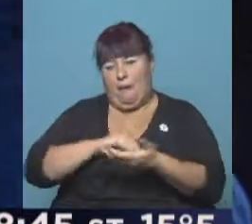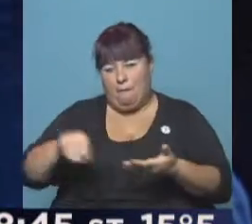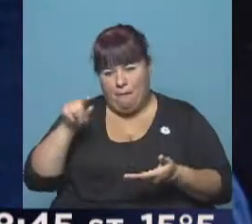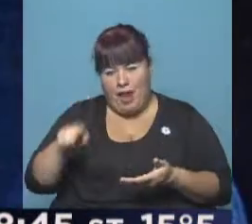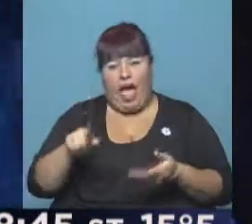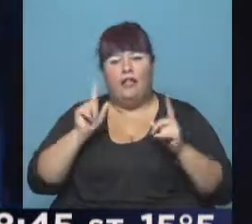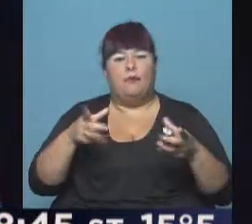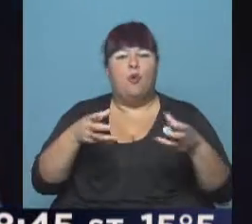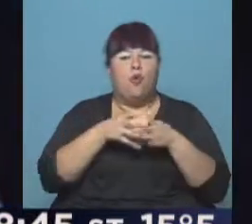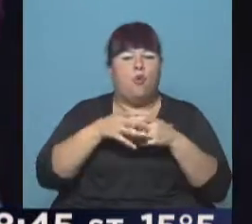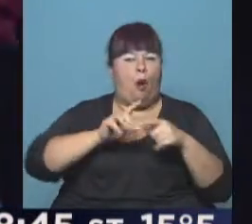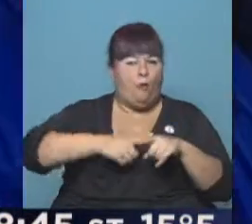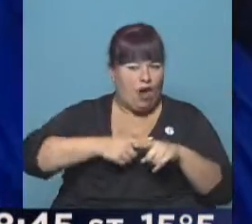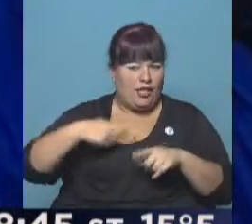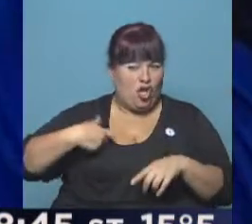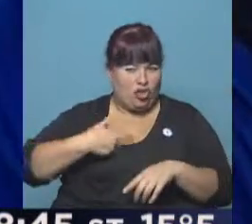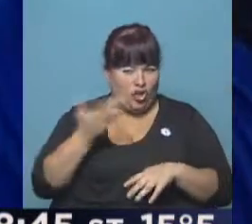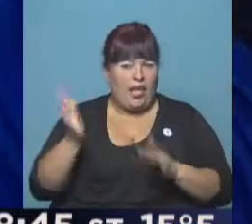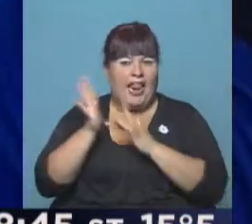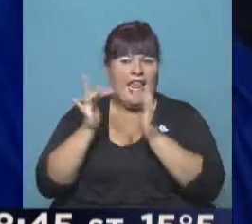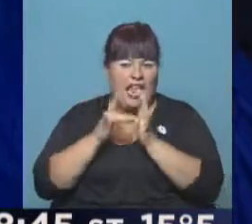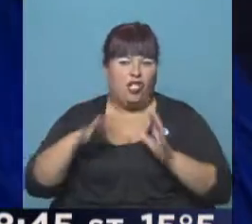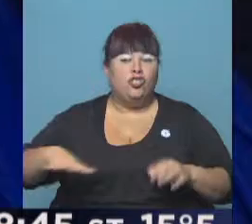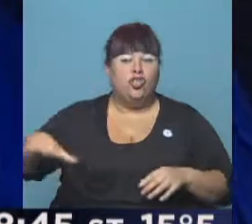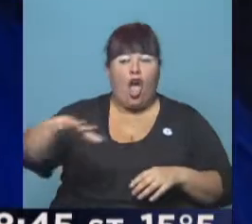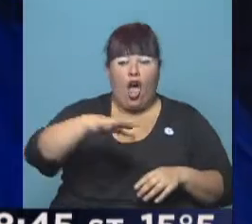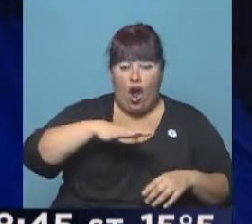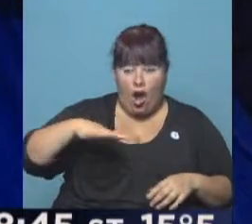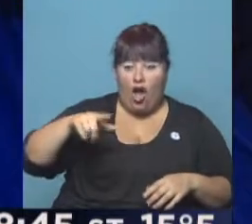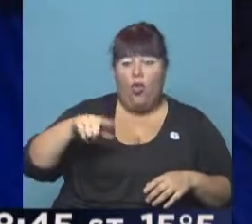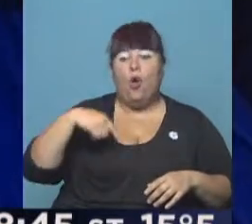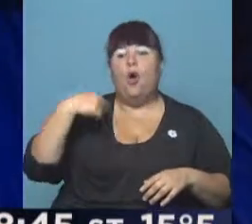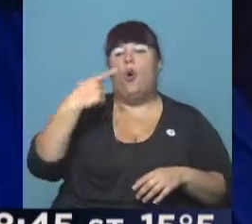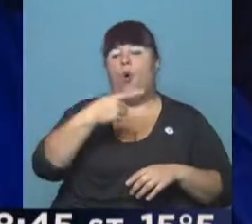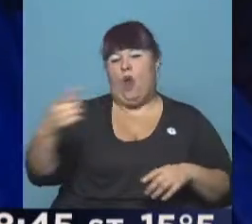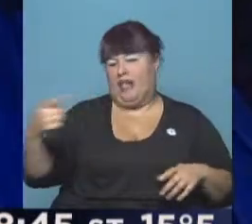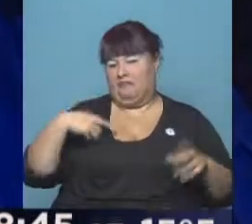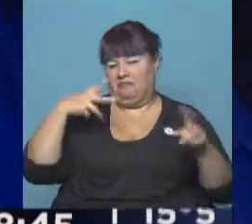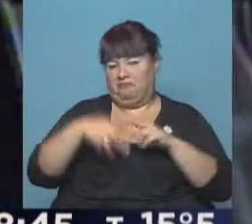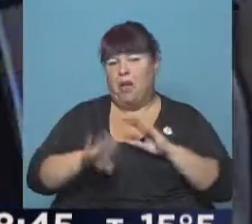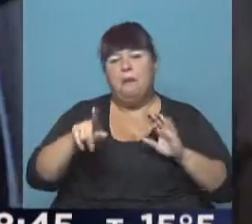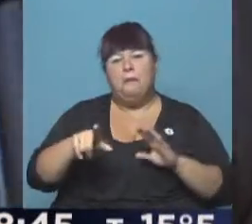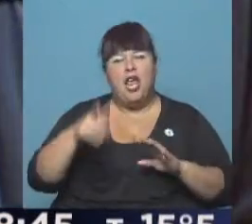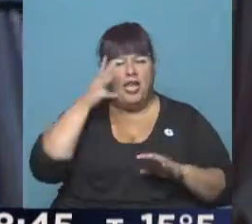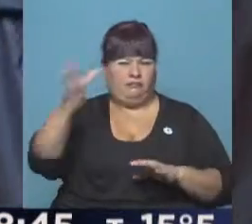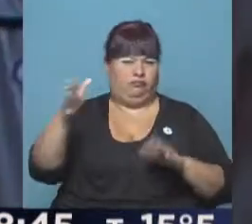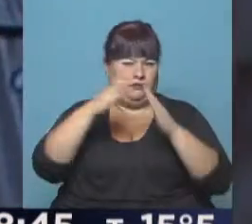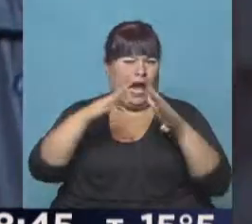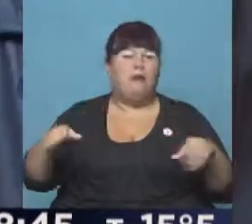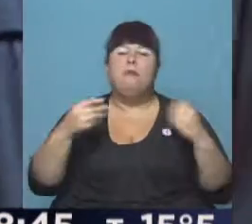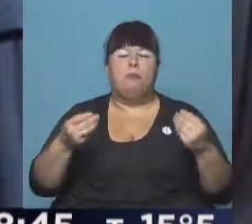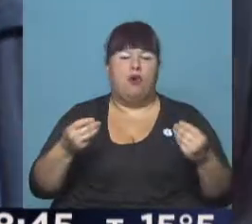como organizaciones políticas sociales la iglesia todo que bueno a la semana se rompe y vos pero echó fuera media extrema